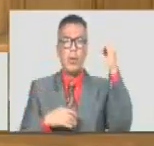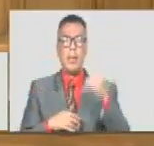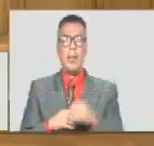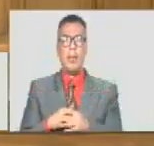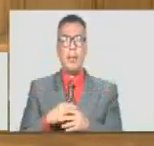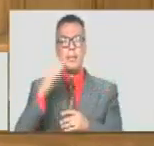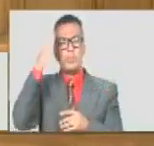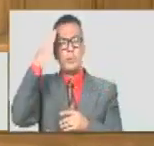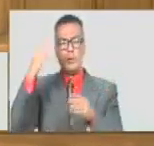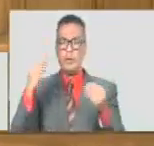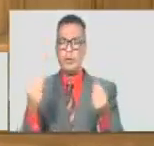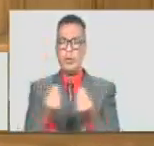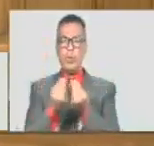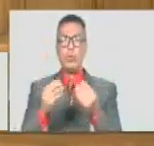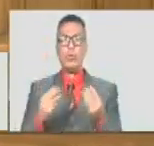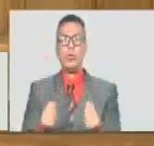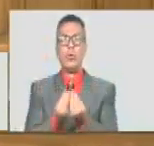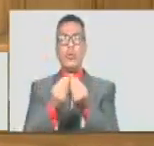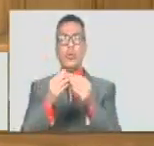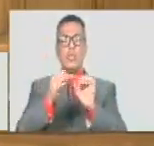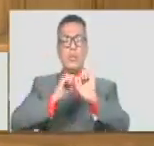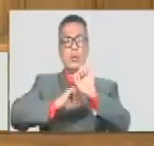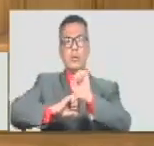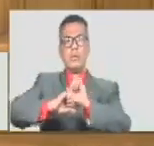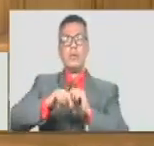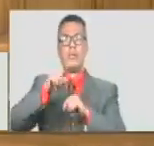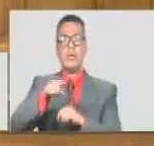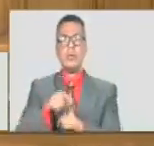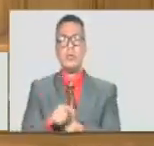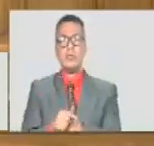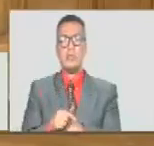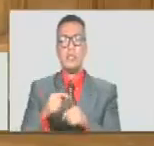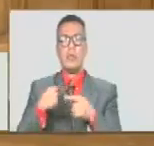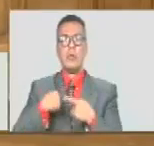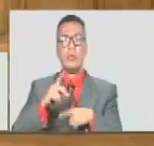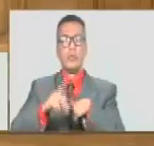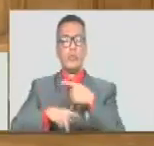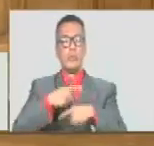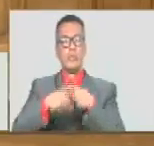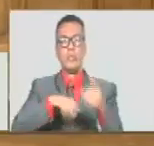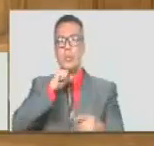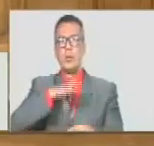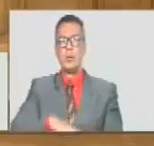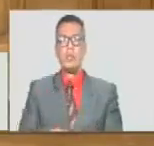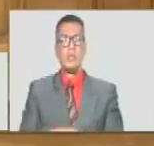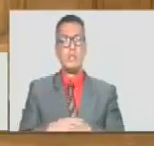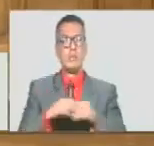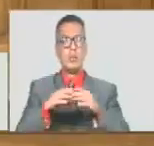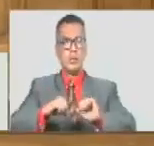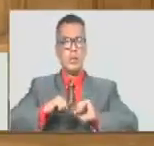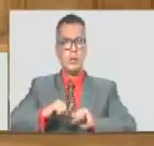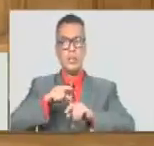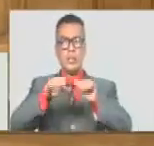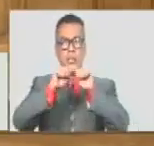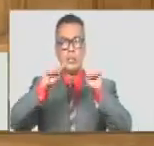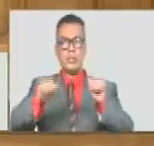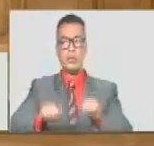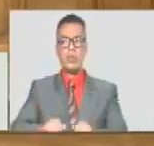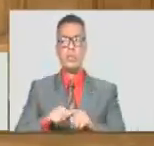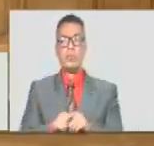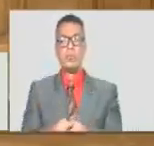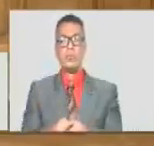imaginarios colectivos de discriminación. Y eso viene de todo un proceso histórico de imposición de un sistema de